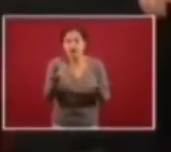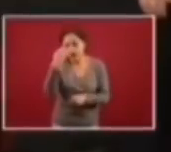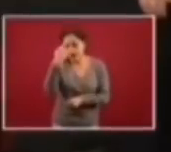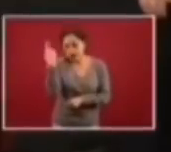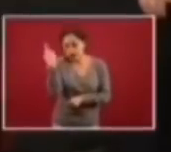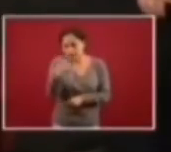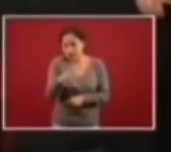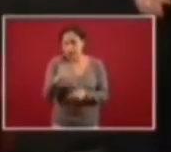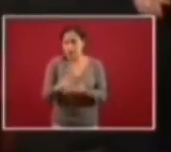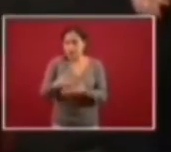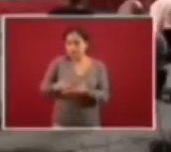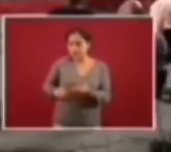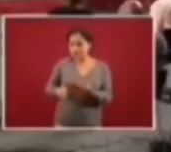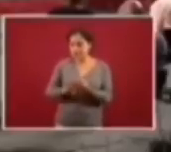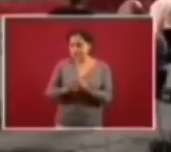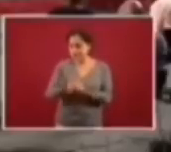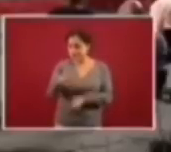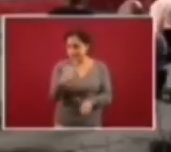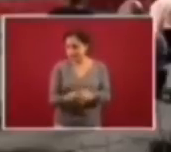aislamiento o de prevención?